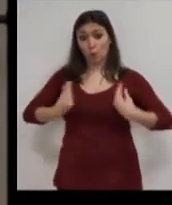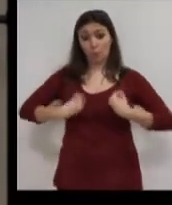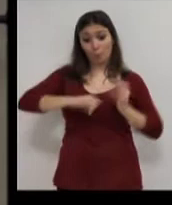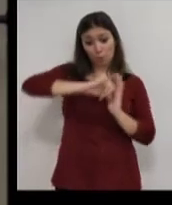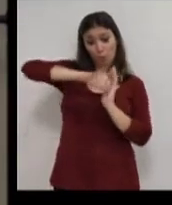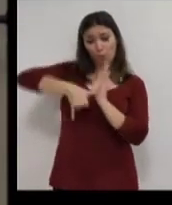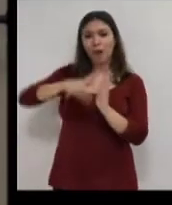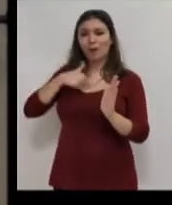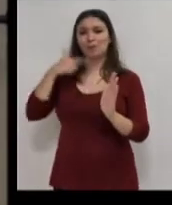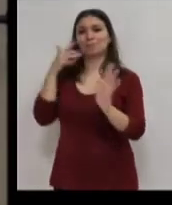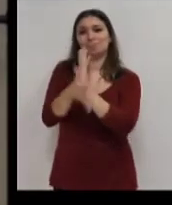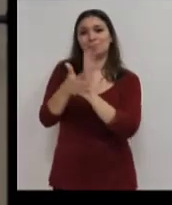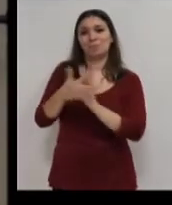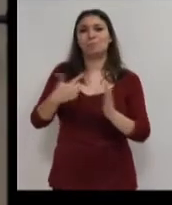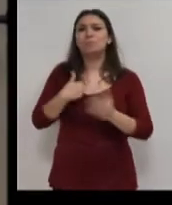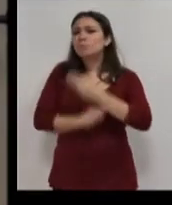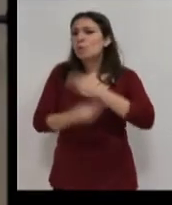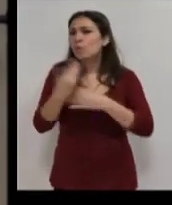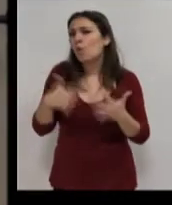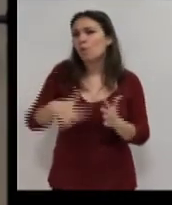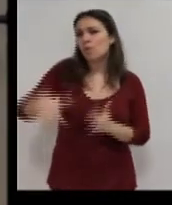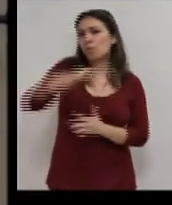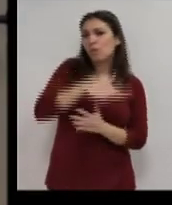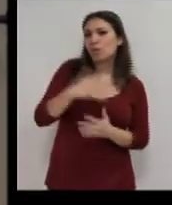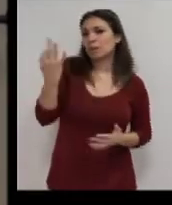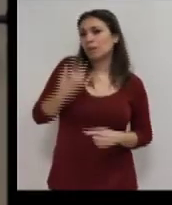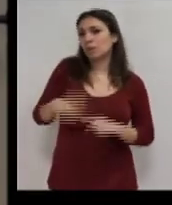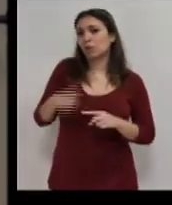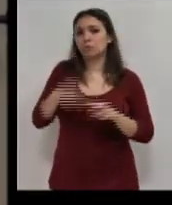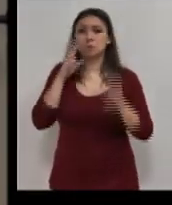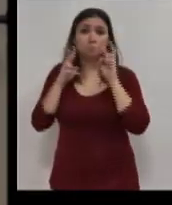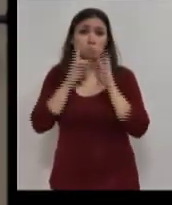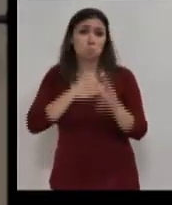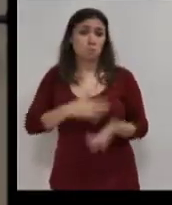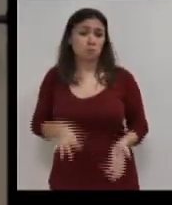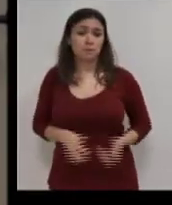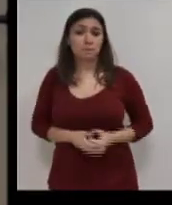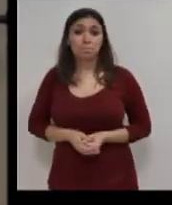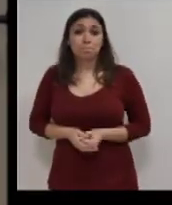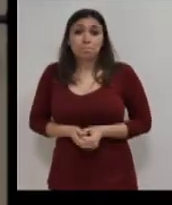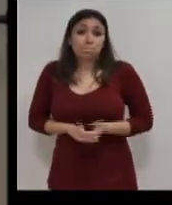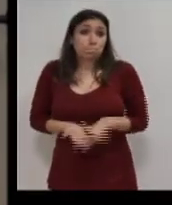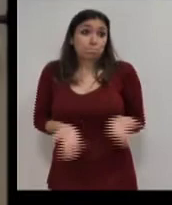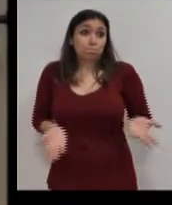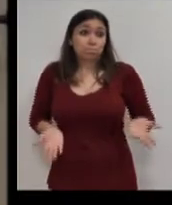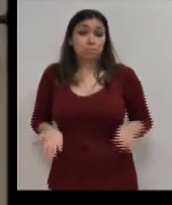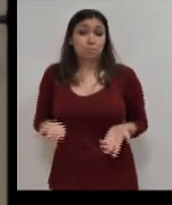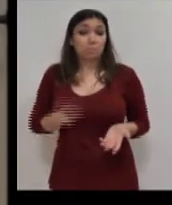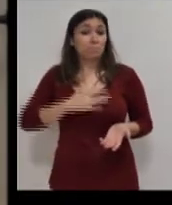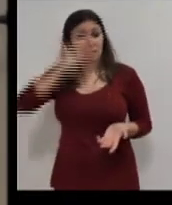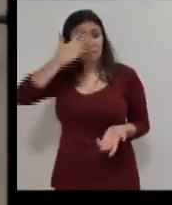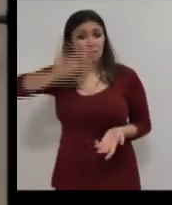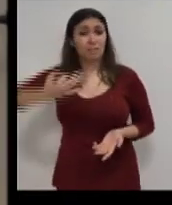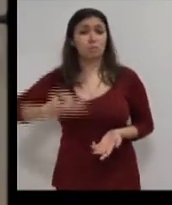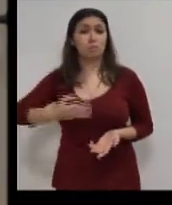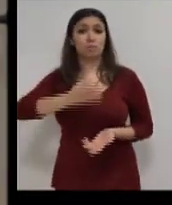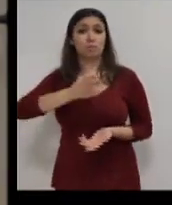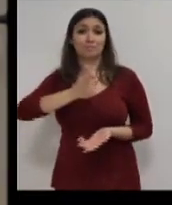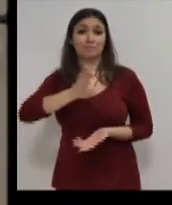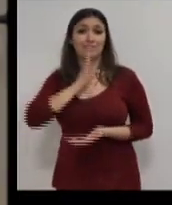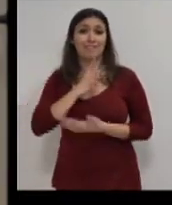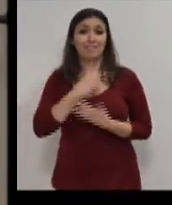la ruta de mi entorno, de donde yo soy especialista, de donde he nacido o por cualquier razón. Entonces, pues